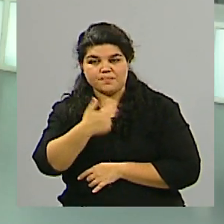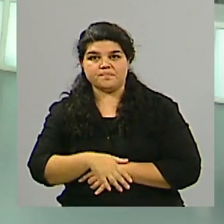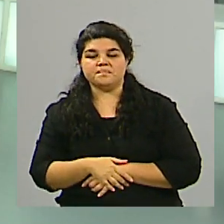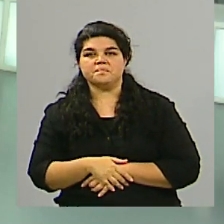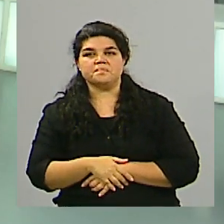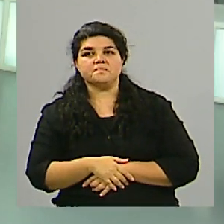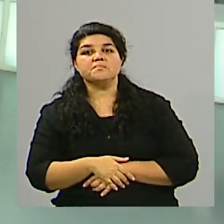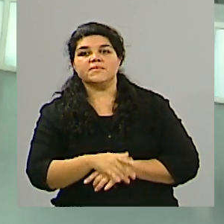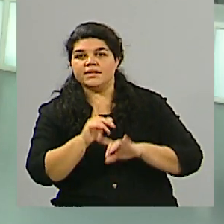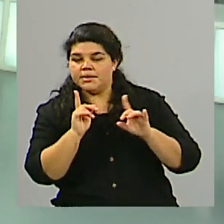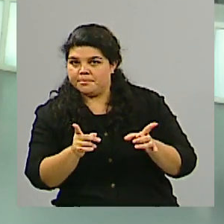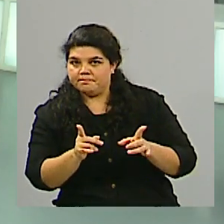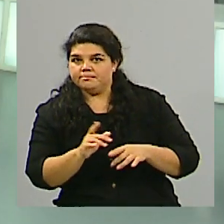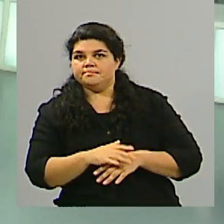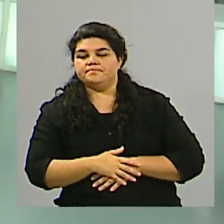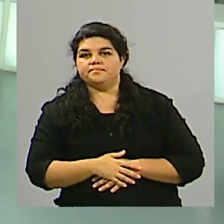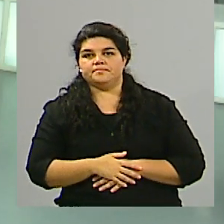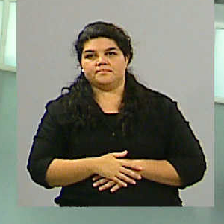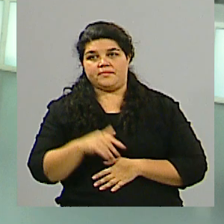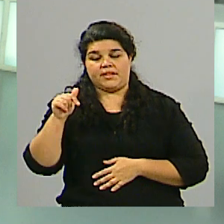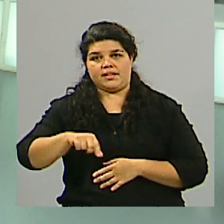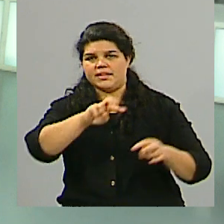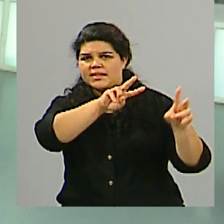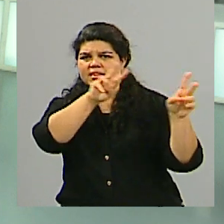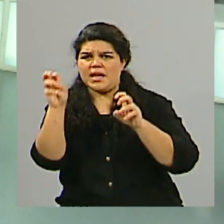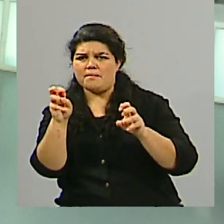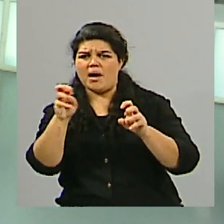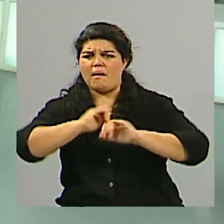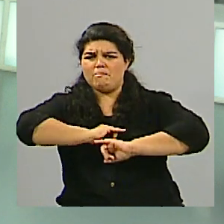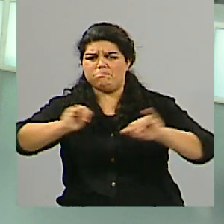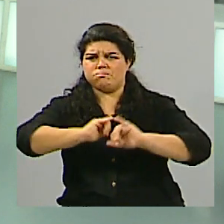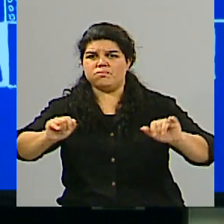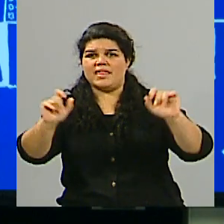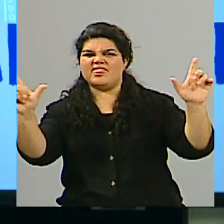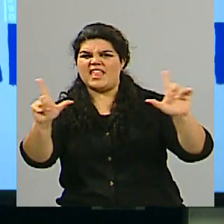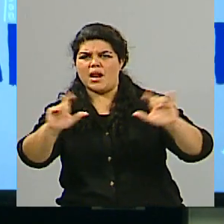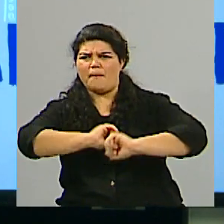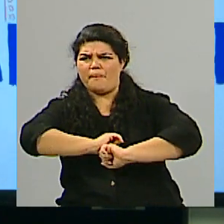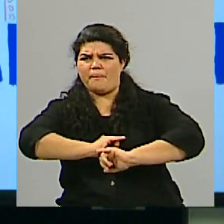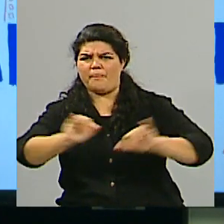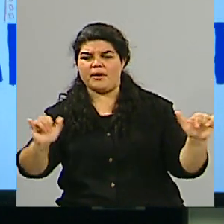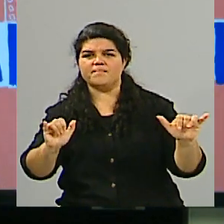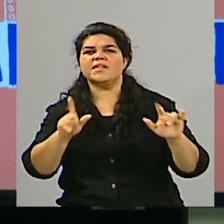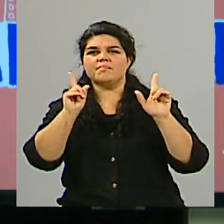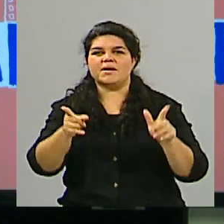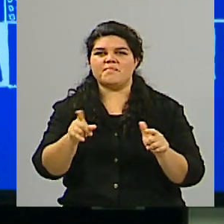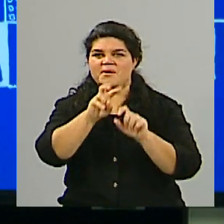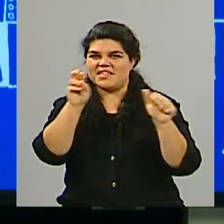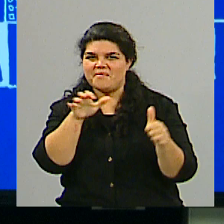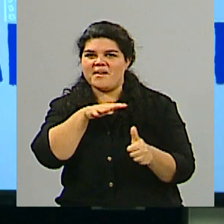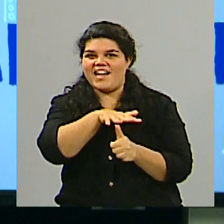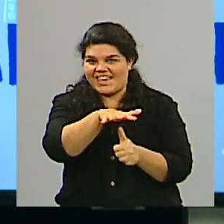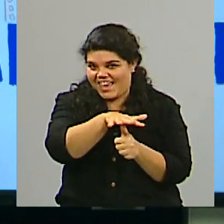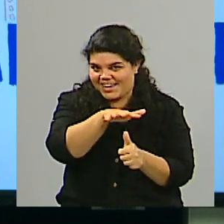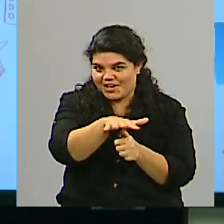títulos de muchos medios, fue tema en muchos programas de televisión, con y sin perspectiva de género respecto a esta situación, además